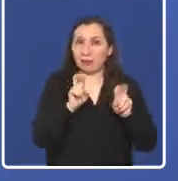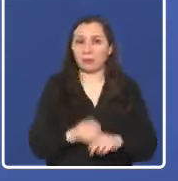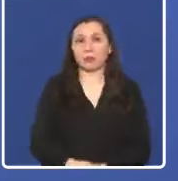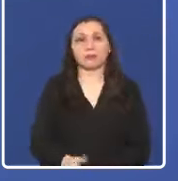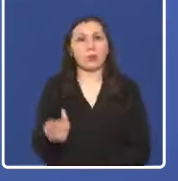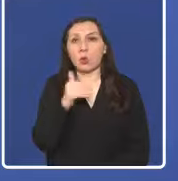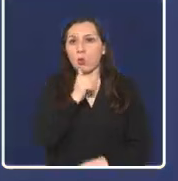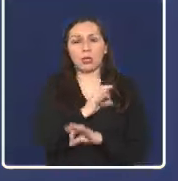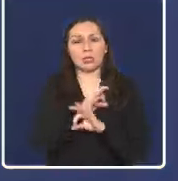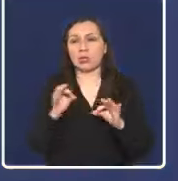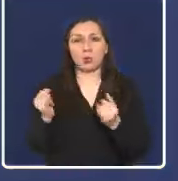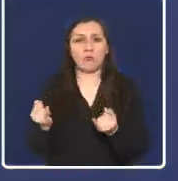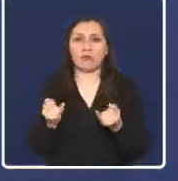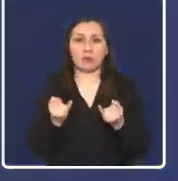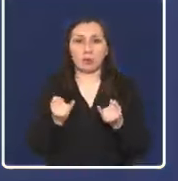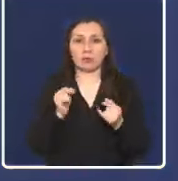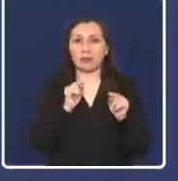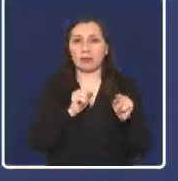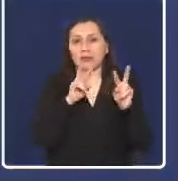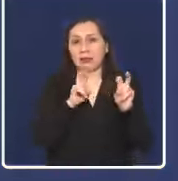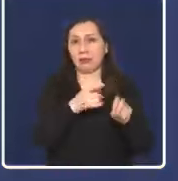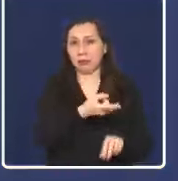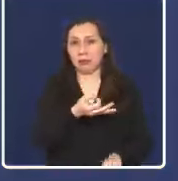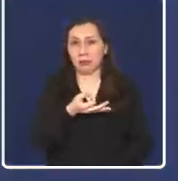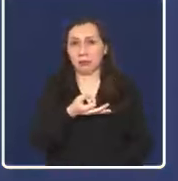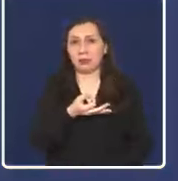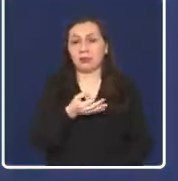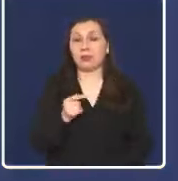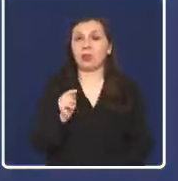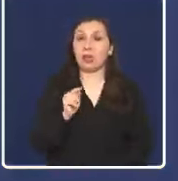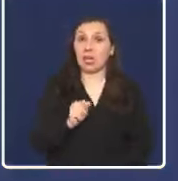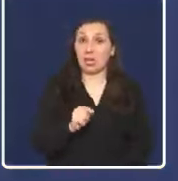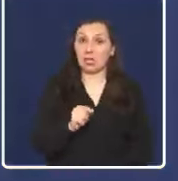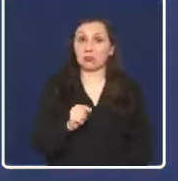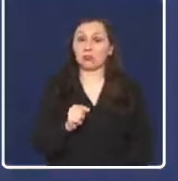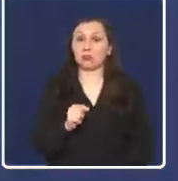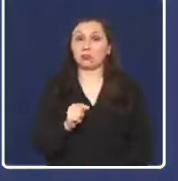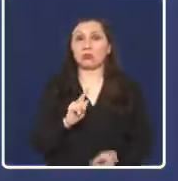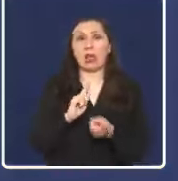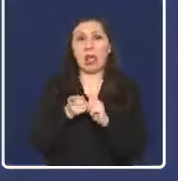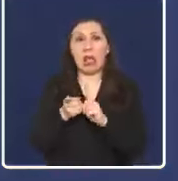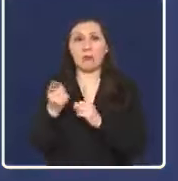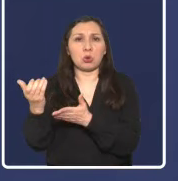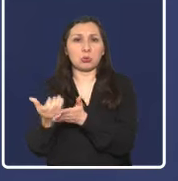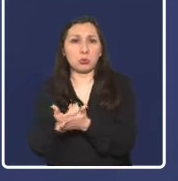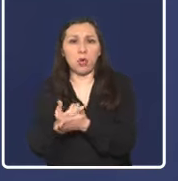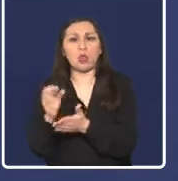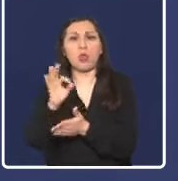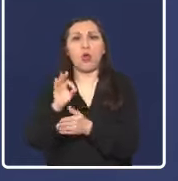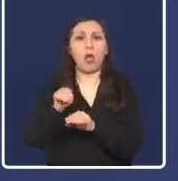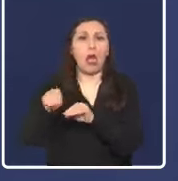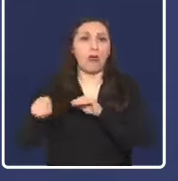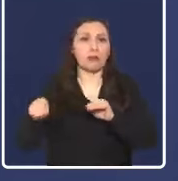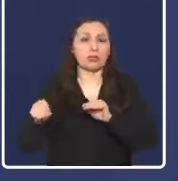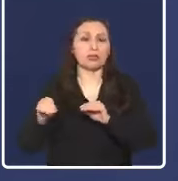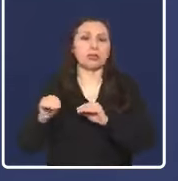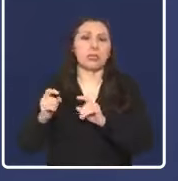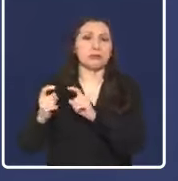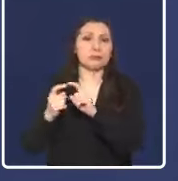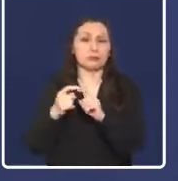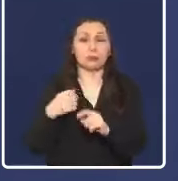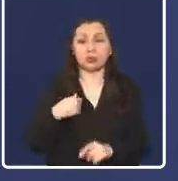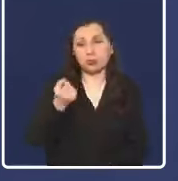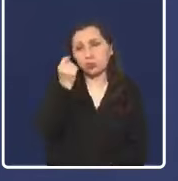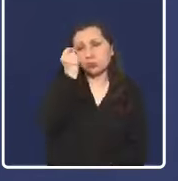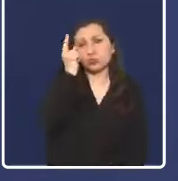No tengo ninguna información respecto a ese tema. Eso respecto de estos cambios de sueldo o comunicaciones que hayan habido, me